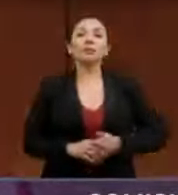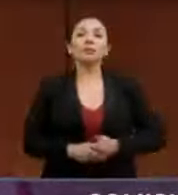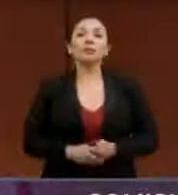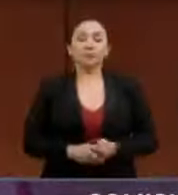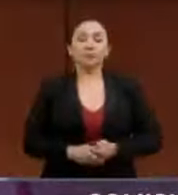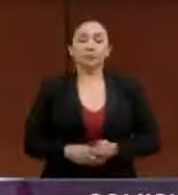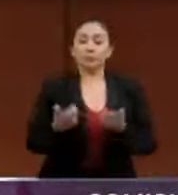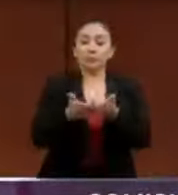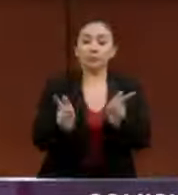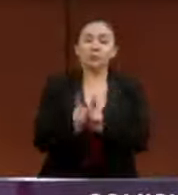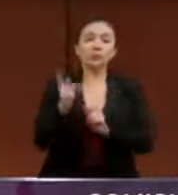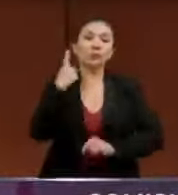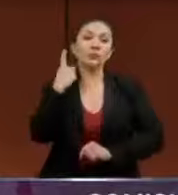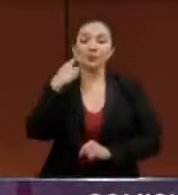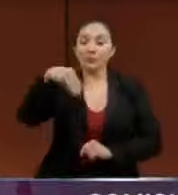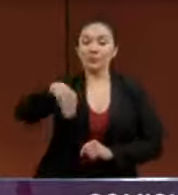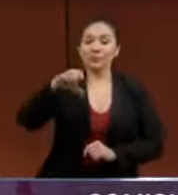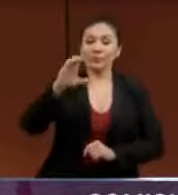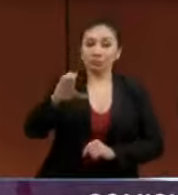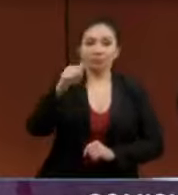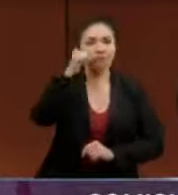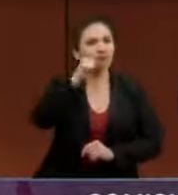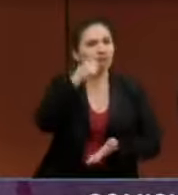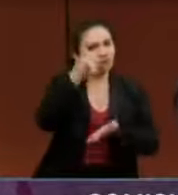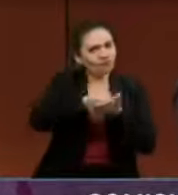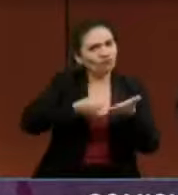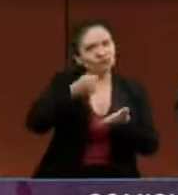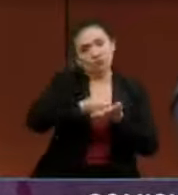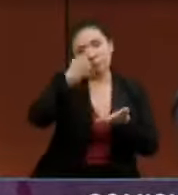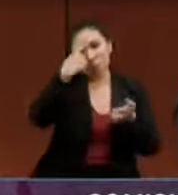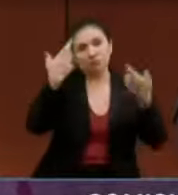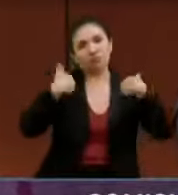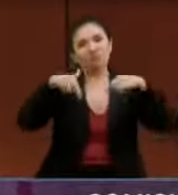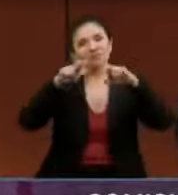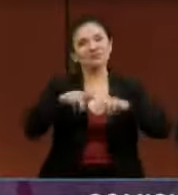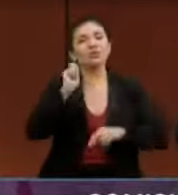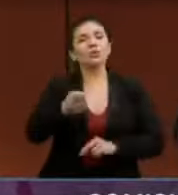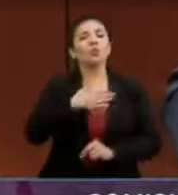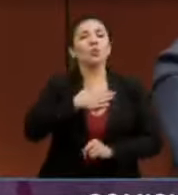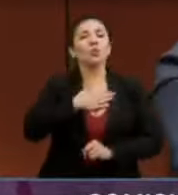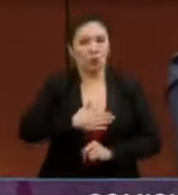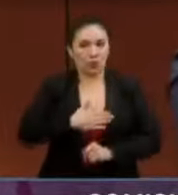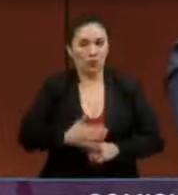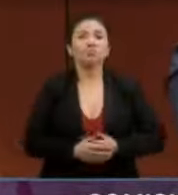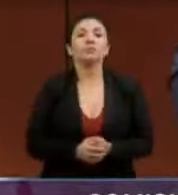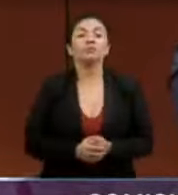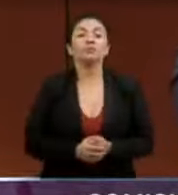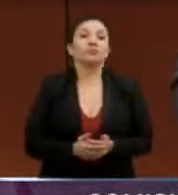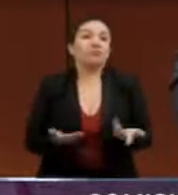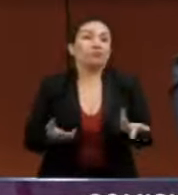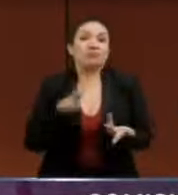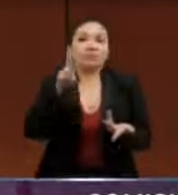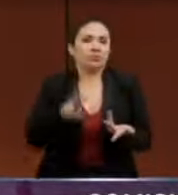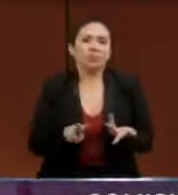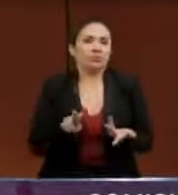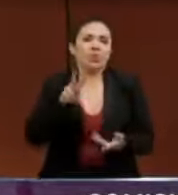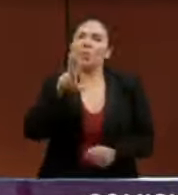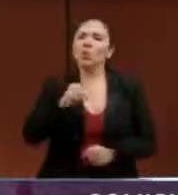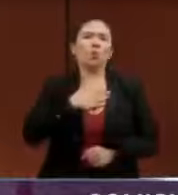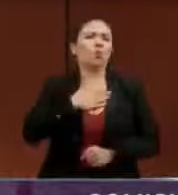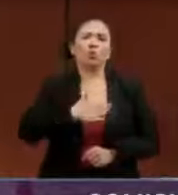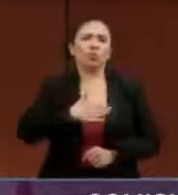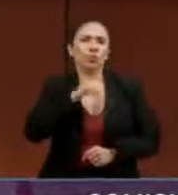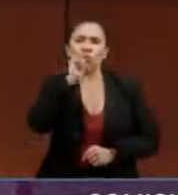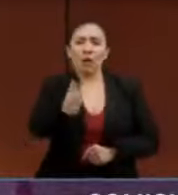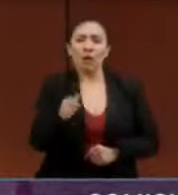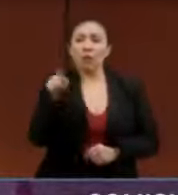Movimiento Ciudadano lucha por la representación justa. ¿Por qué? Porque, por supuesto, es injusto que